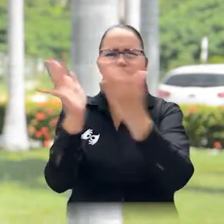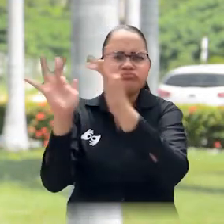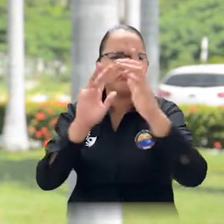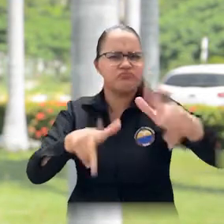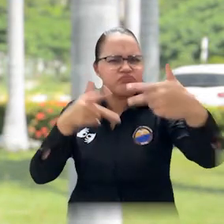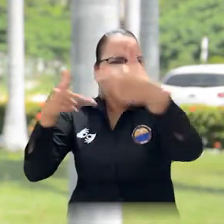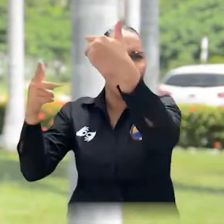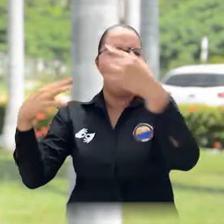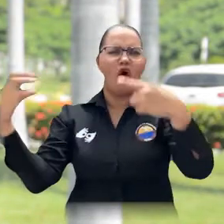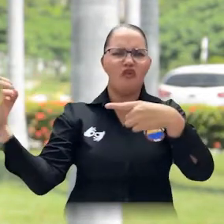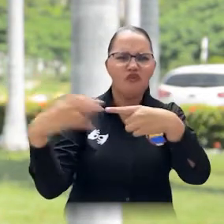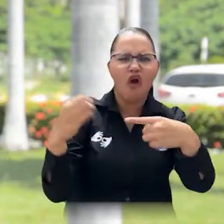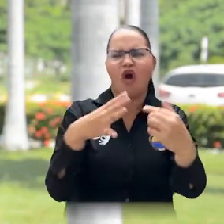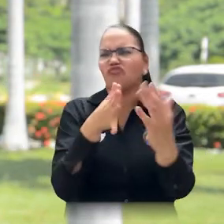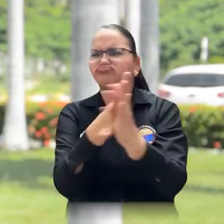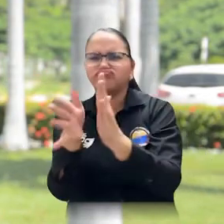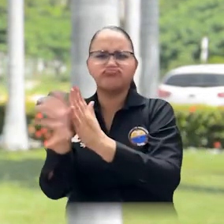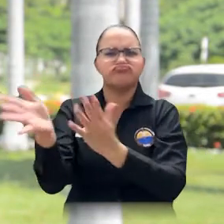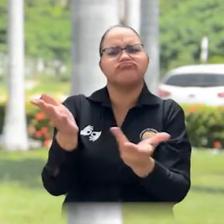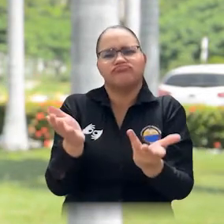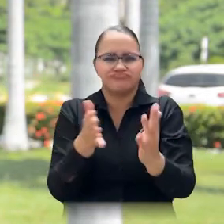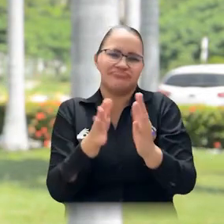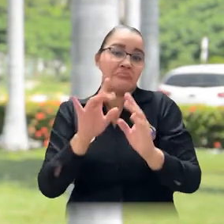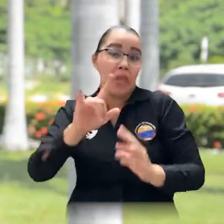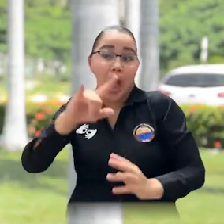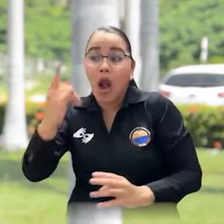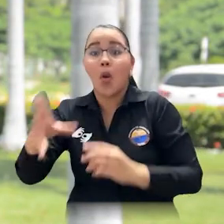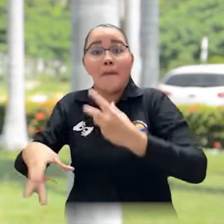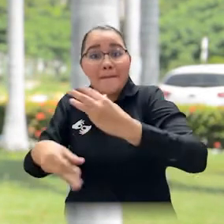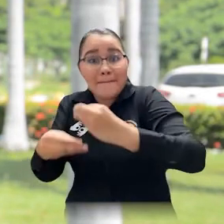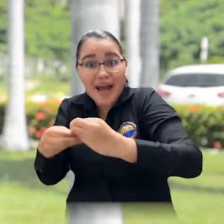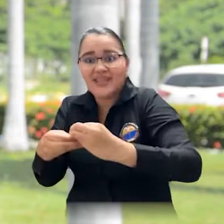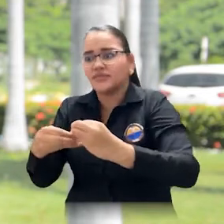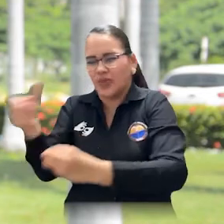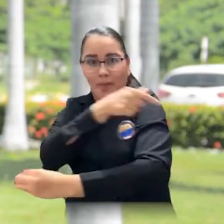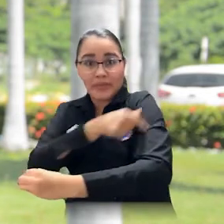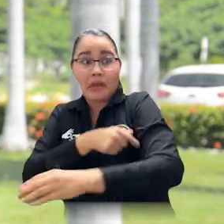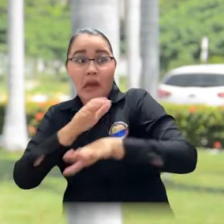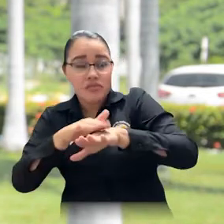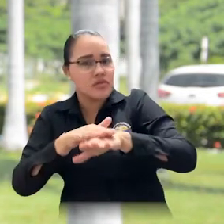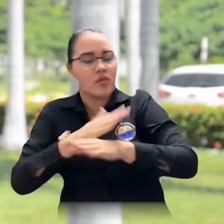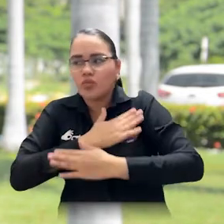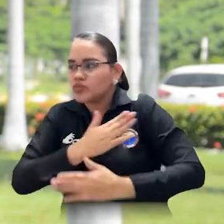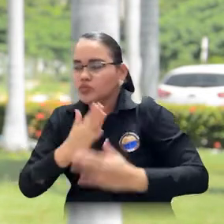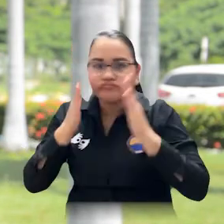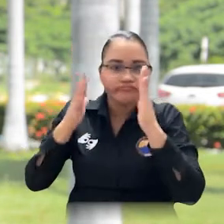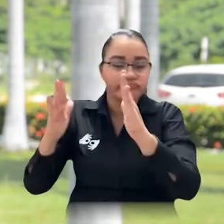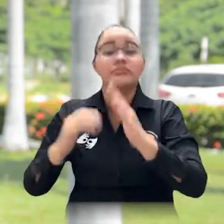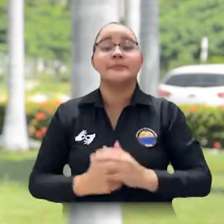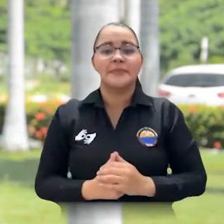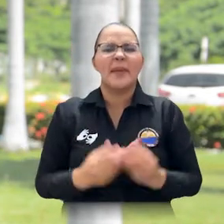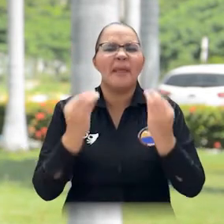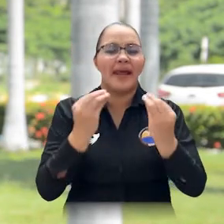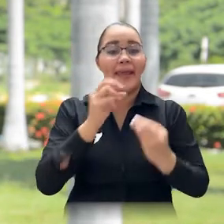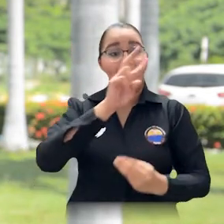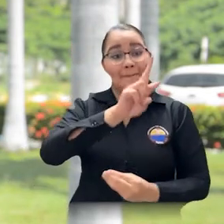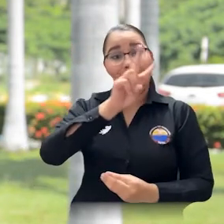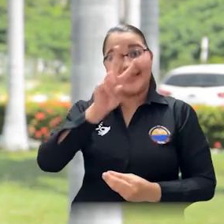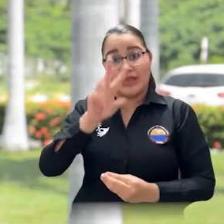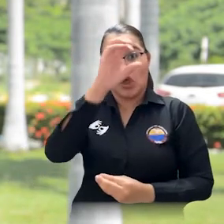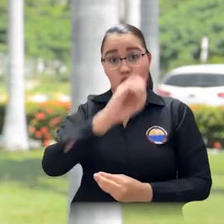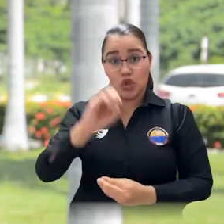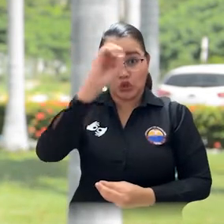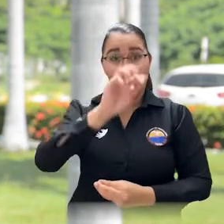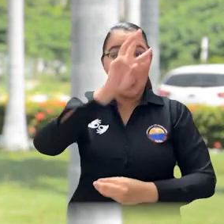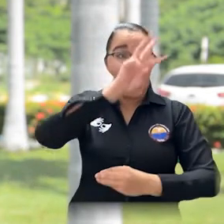institucionales y demás espacios que el Comité de Garantías de Consulta reglamente para ello, para que el día 22 de octubre desde las